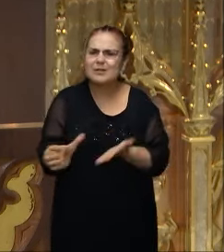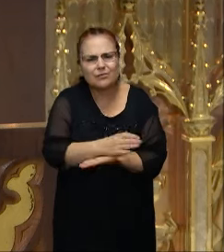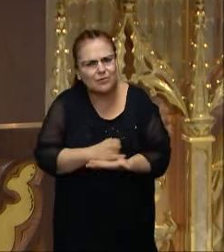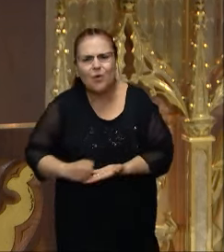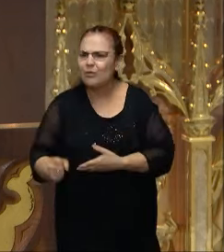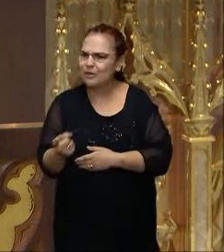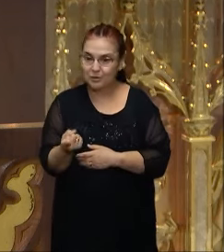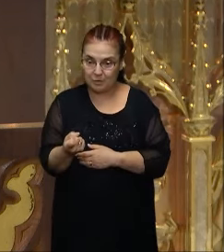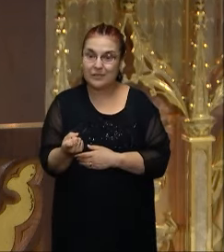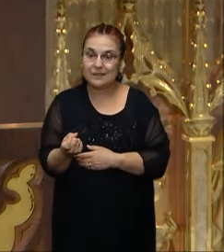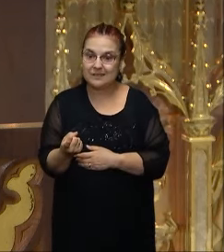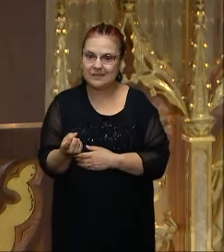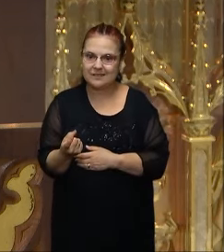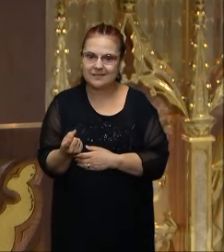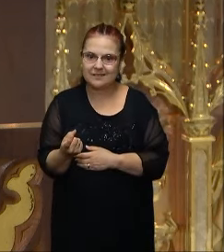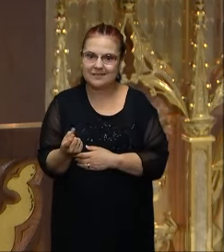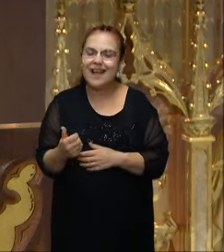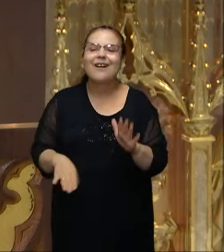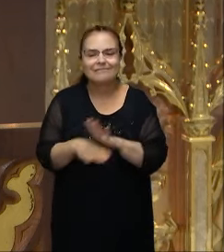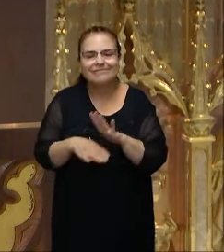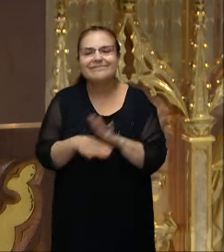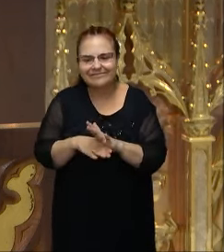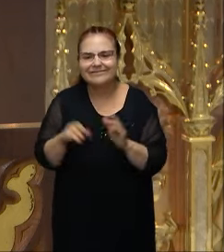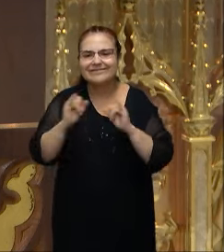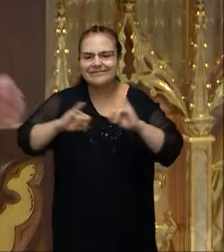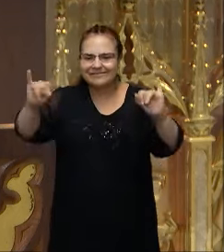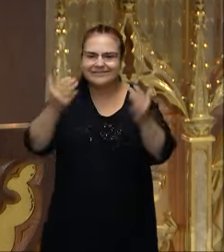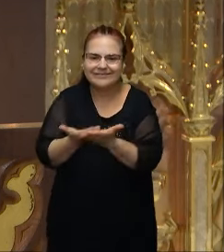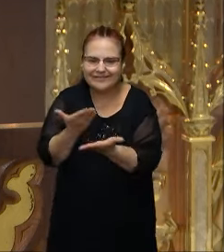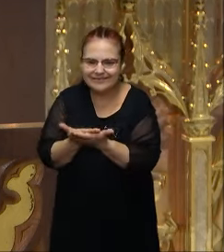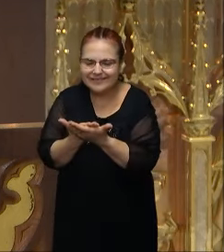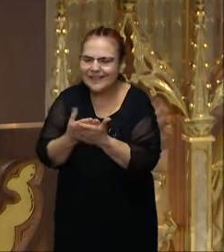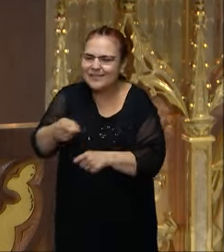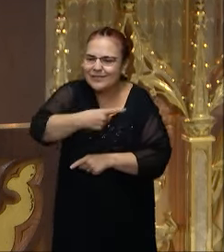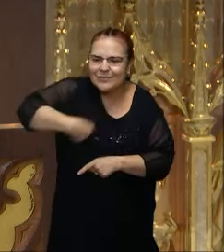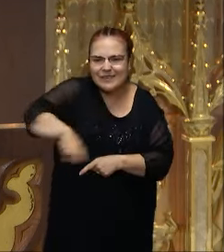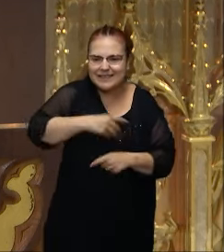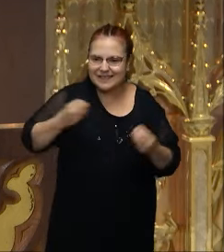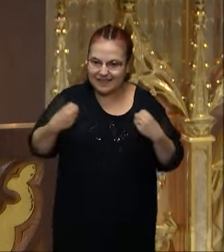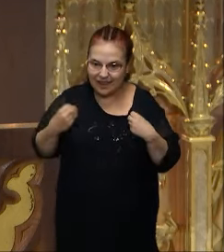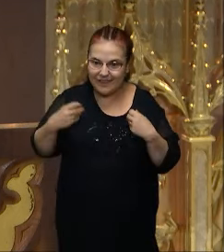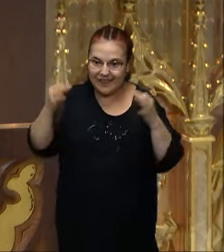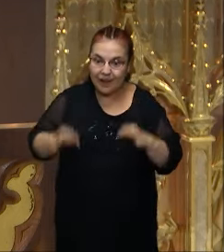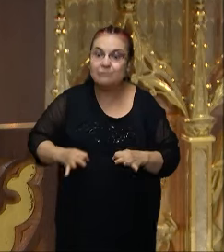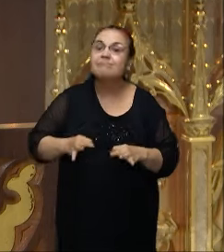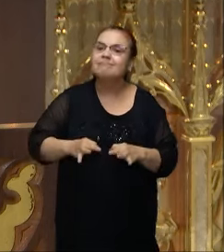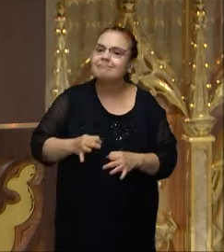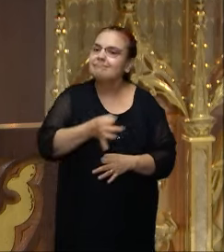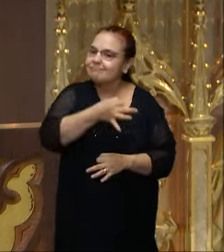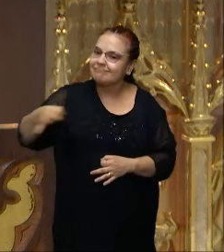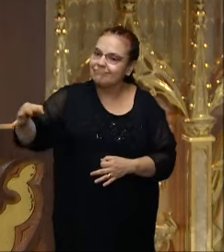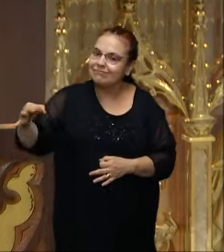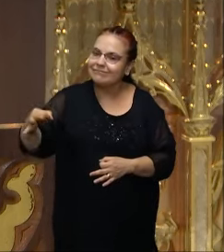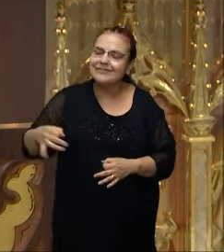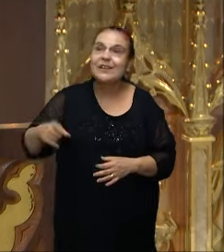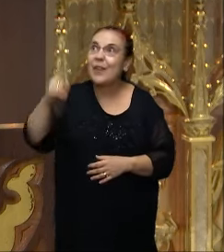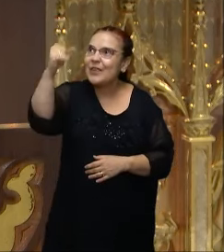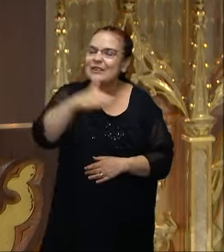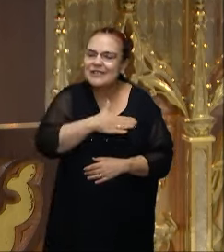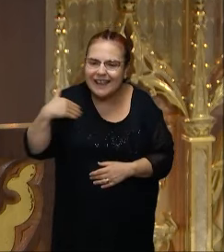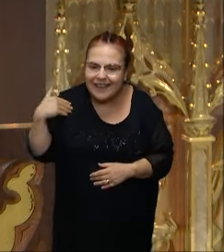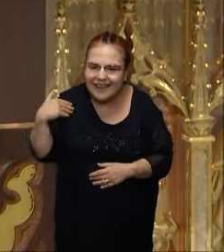necesitas. Bien, pues vamos ya a continuar con la celebración pidiéndole a la Sagrada Familia que nuestra vida sea eficaz como Dios quiere, que sigamos